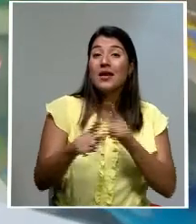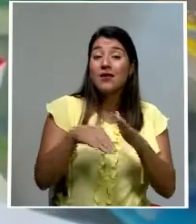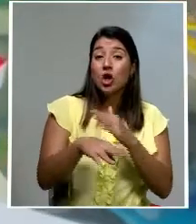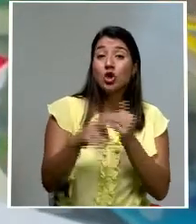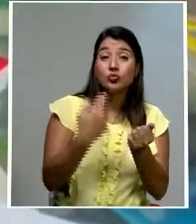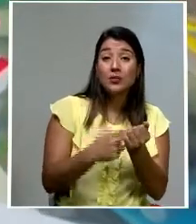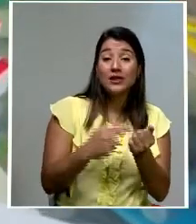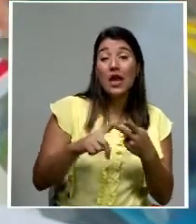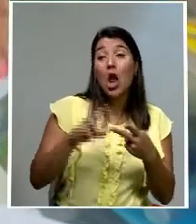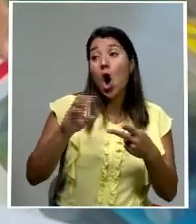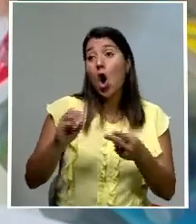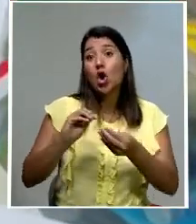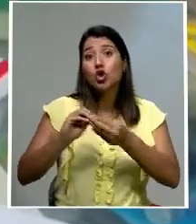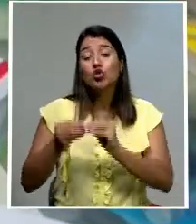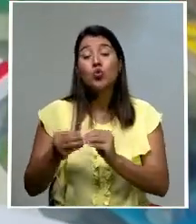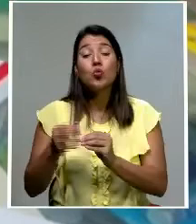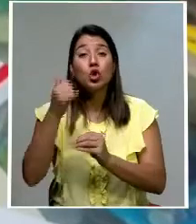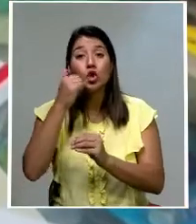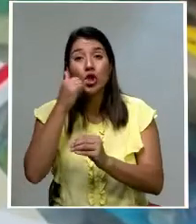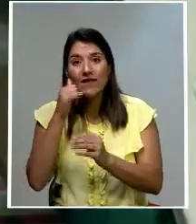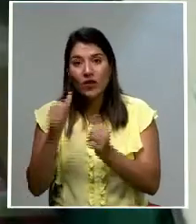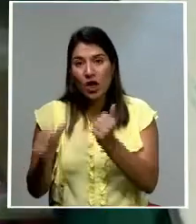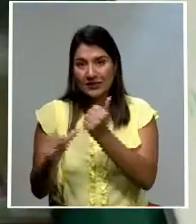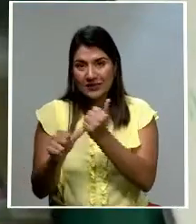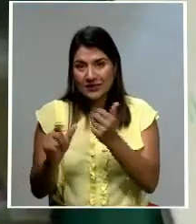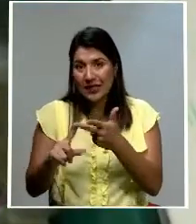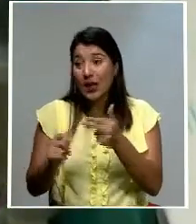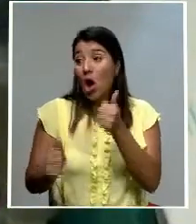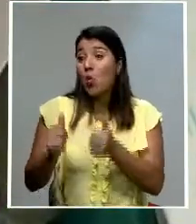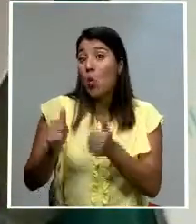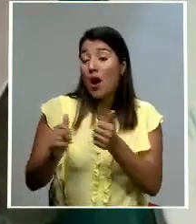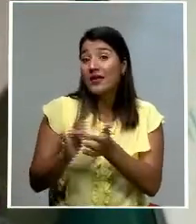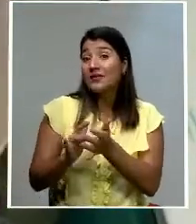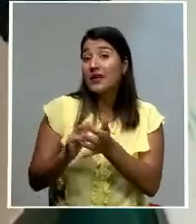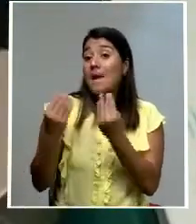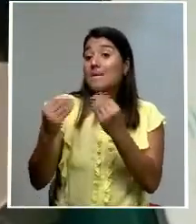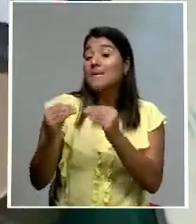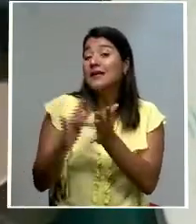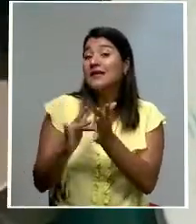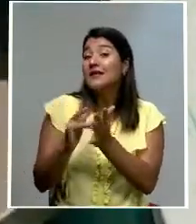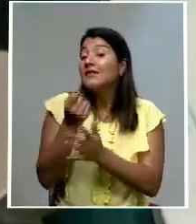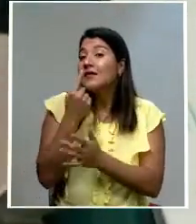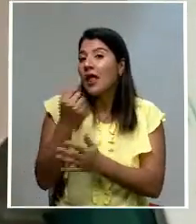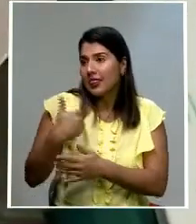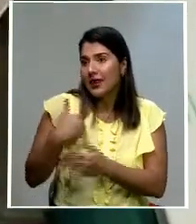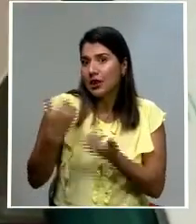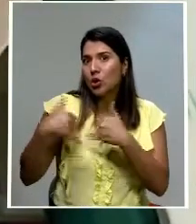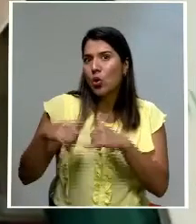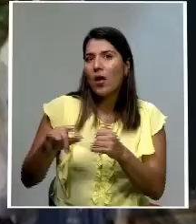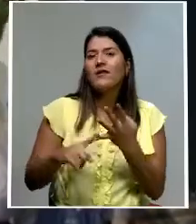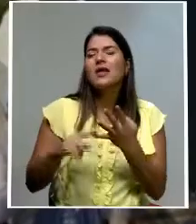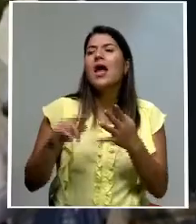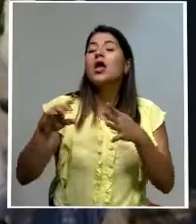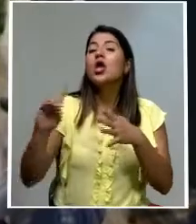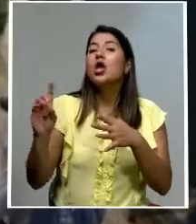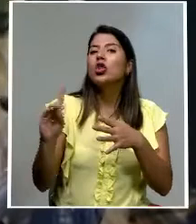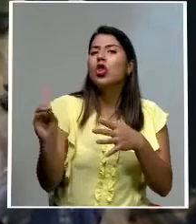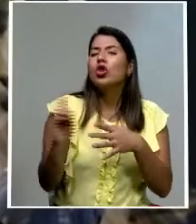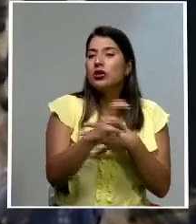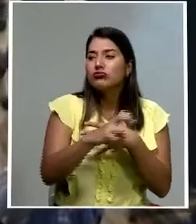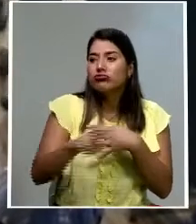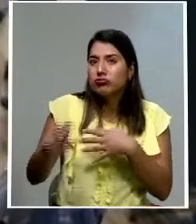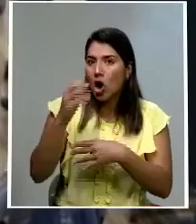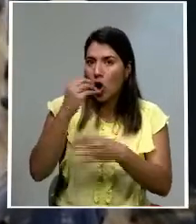números de teléfono de asistencia local, de farmacias con provisiones y de servicios de reparto de comida a domicilio. En el